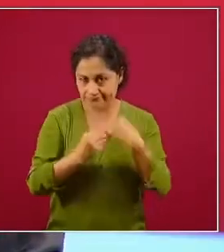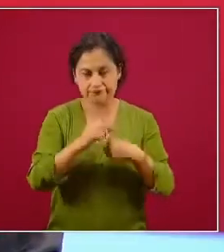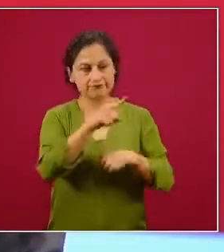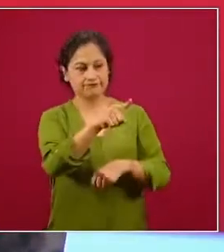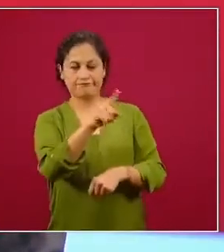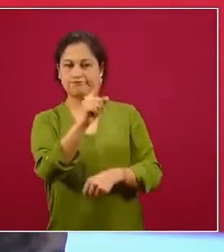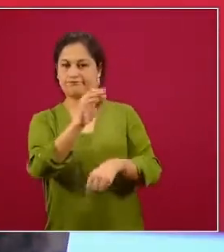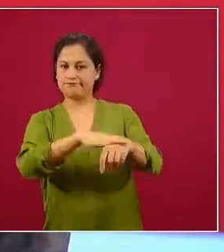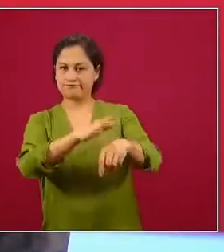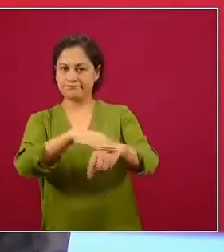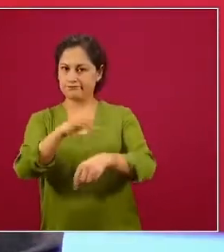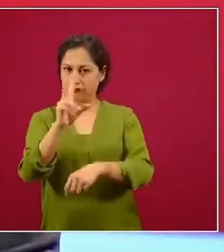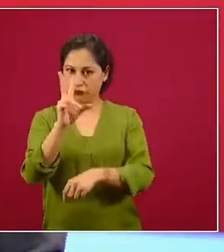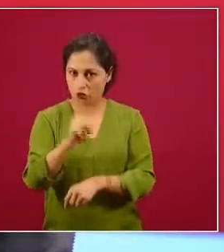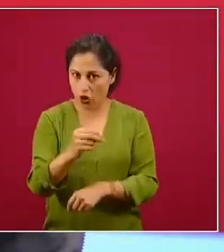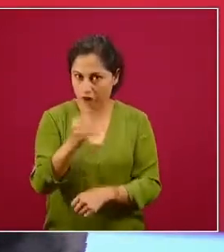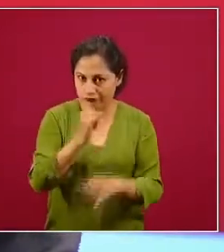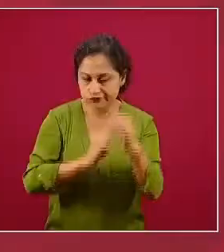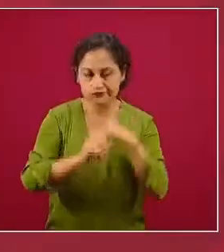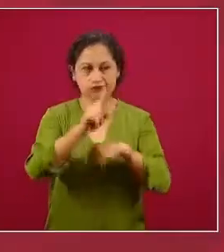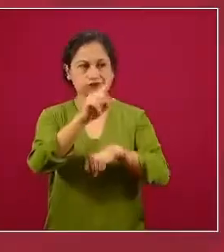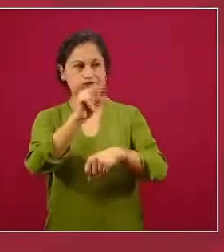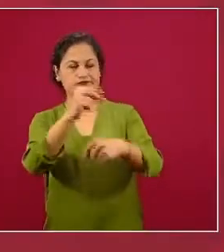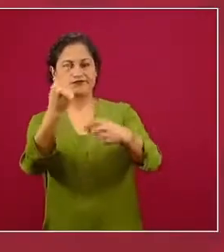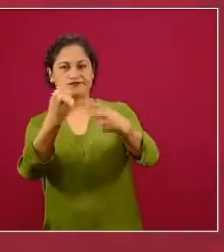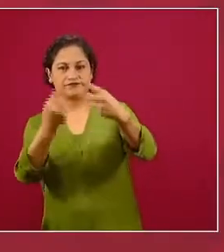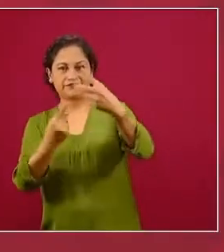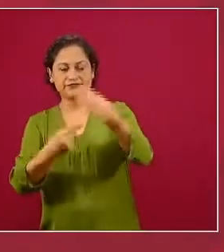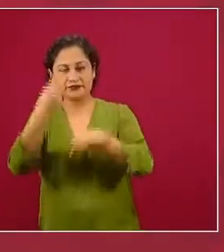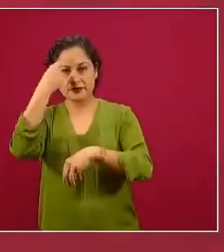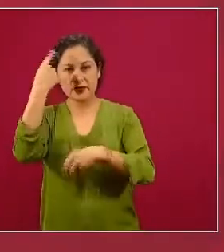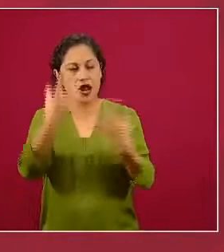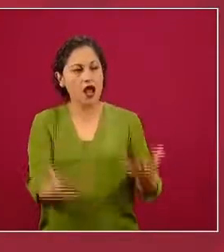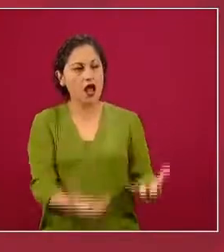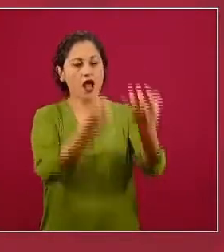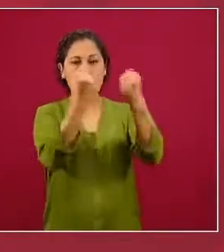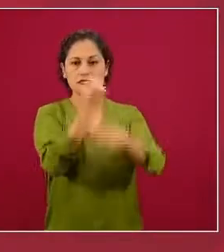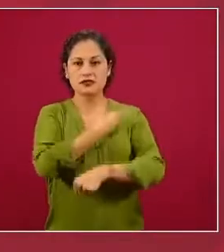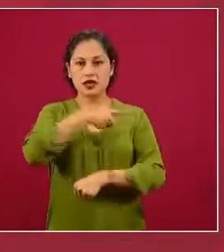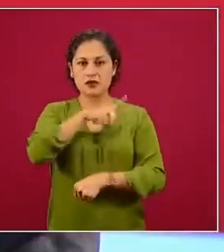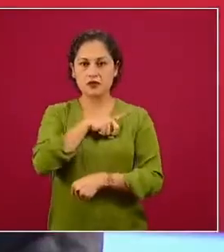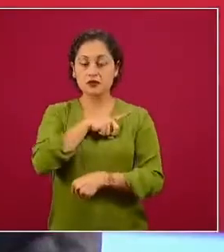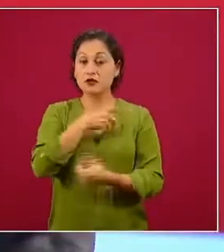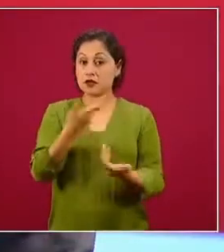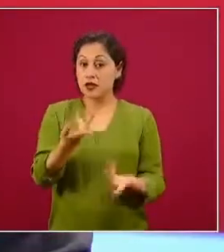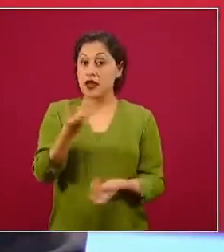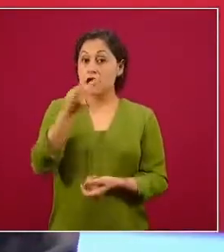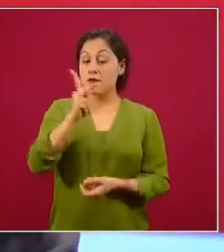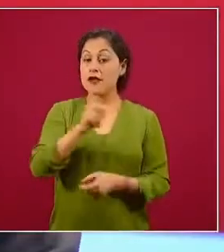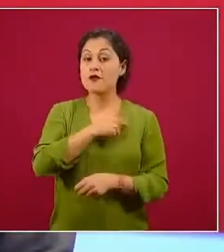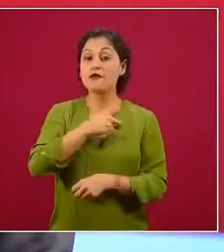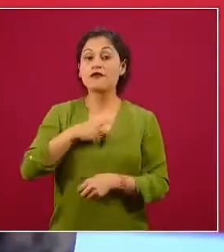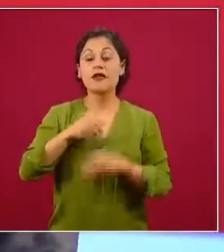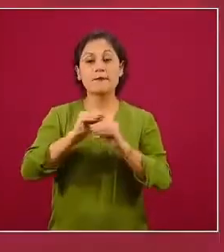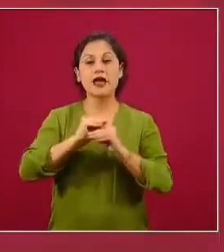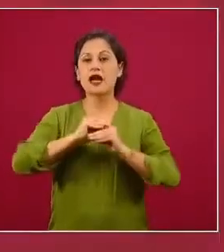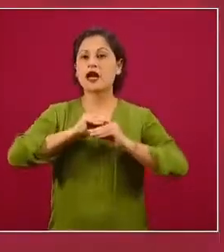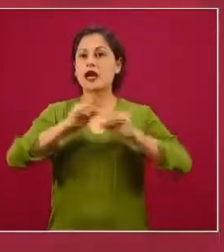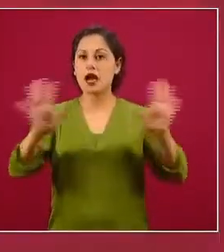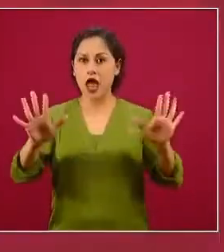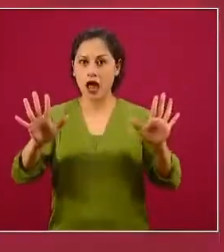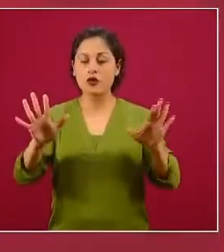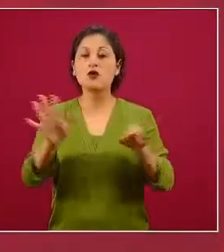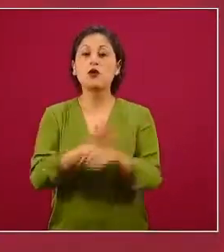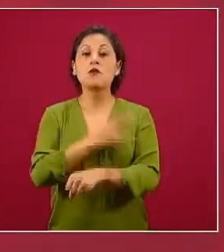estén insanas, y que lo hagan a partir de información clara, no pequeños etiquetados que confunden. Por eso hicimos